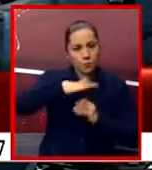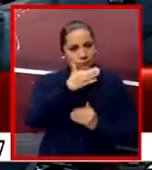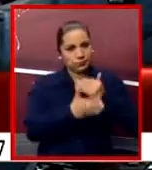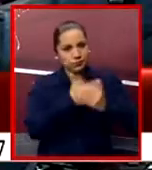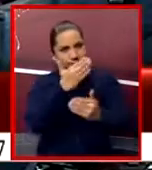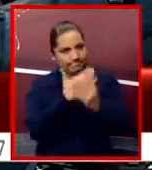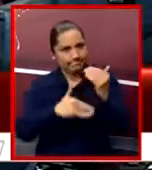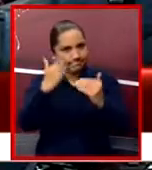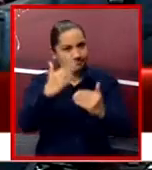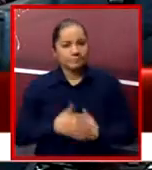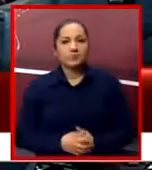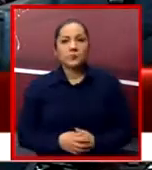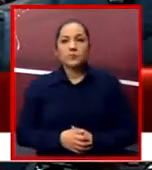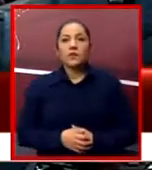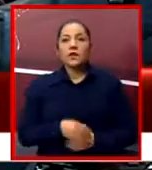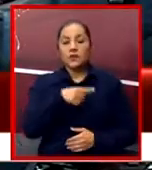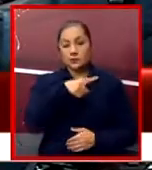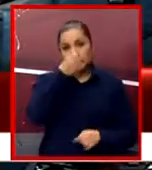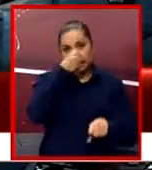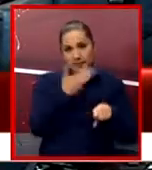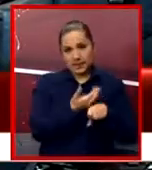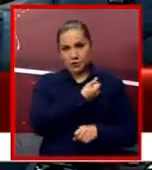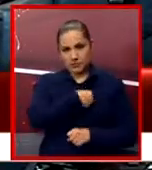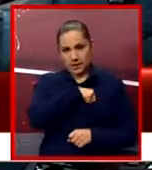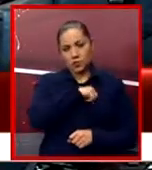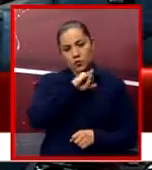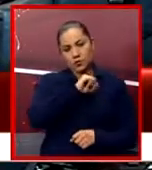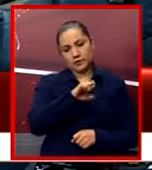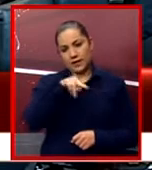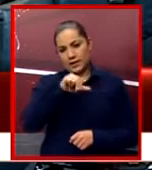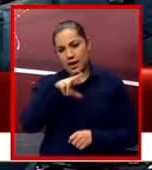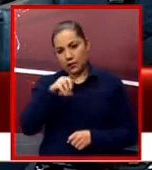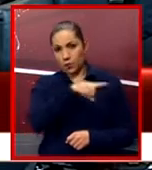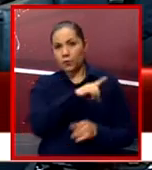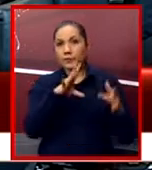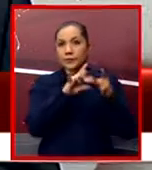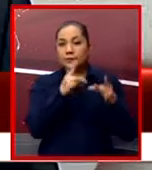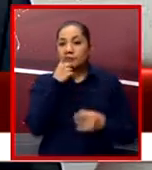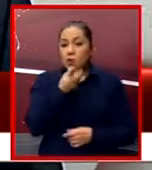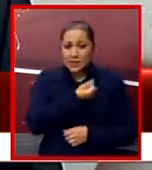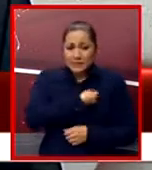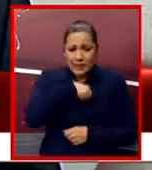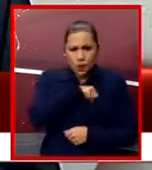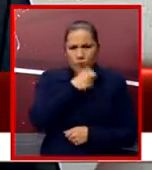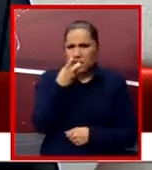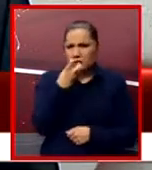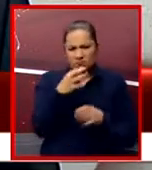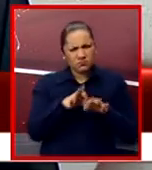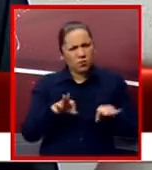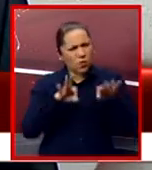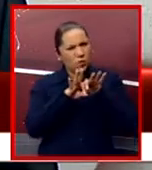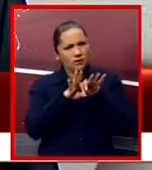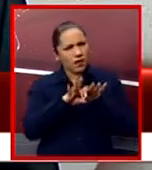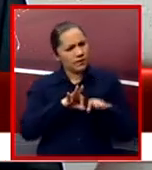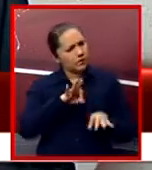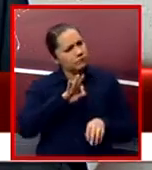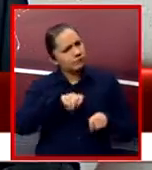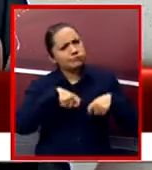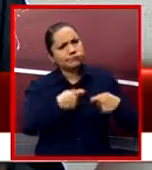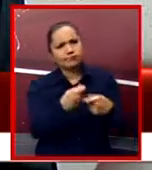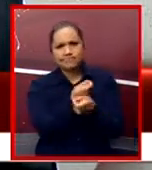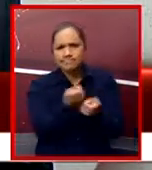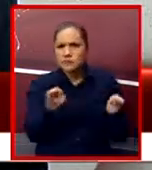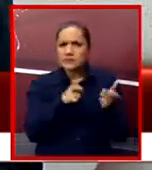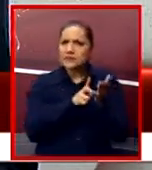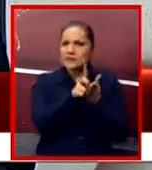En su exposición, el secretario de Salud, José Narro, apuntó que la salud debe ser reconocida como uno de los derechos fundamentales, aunque